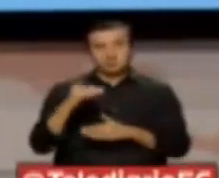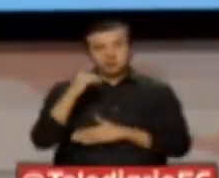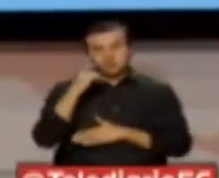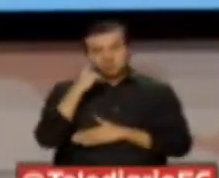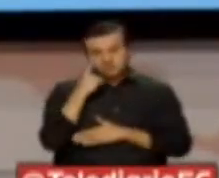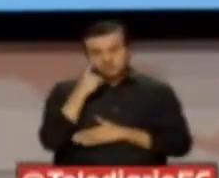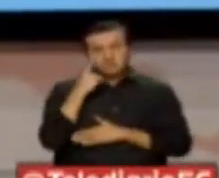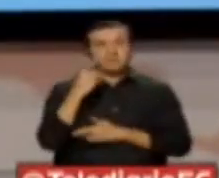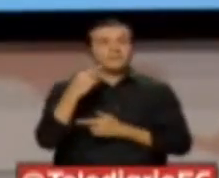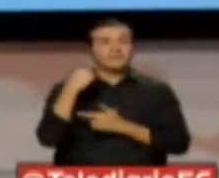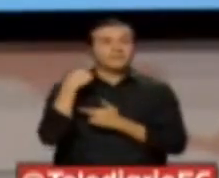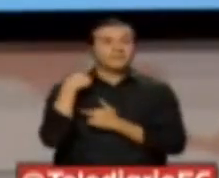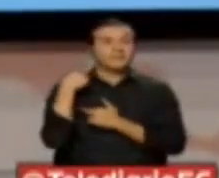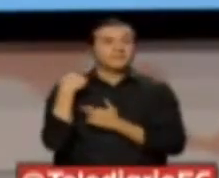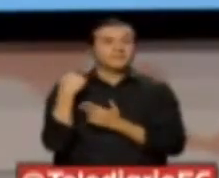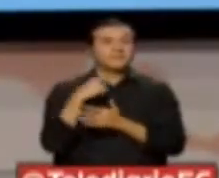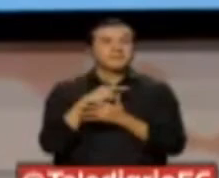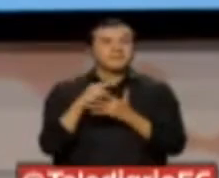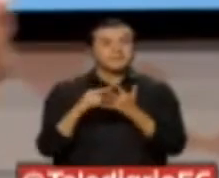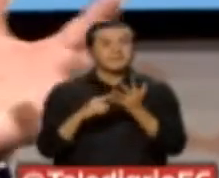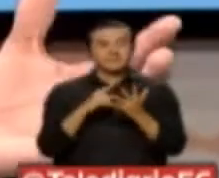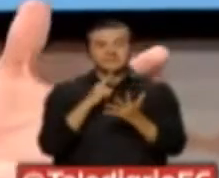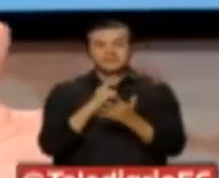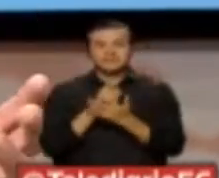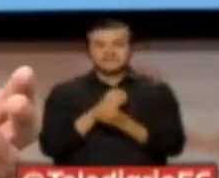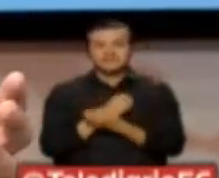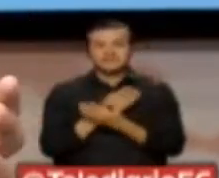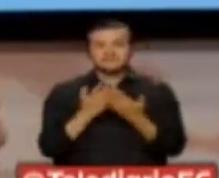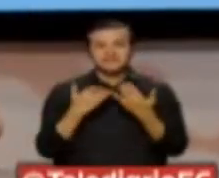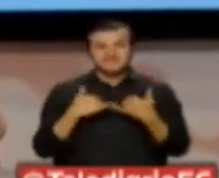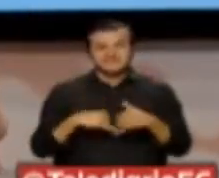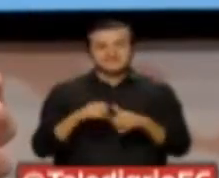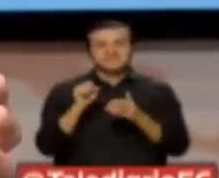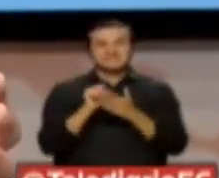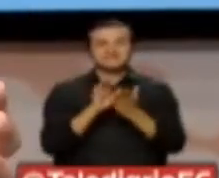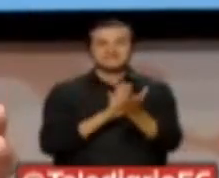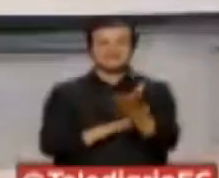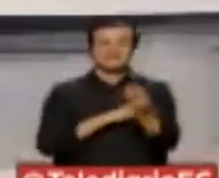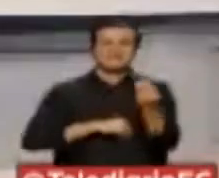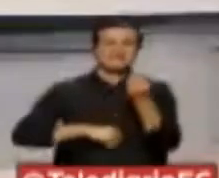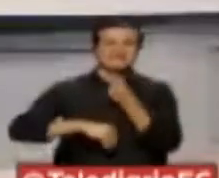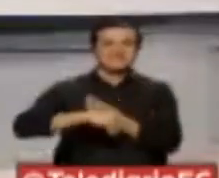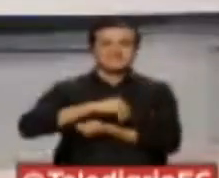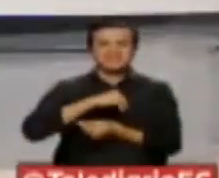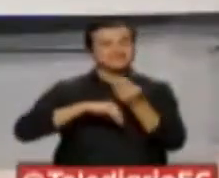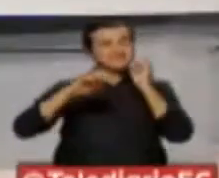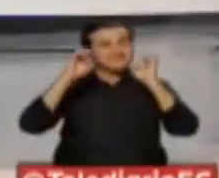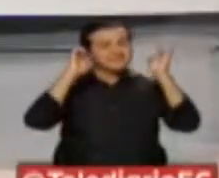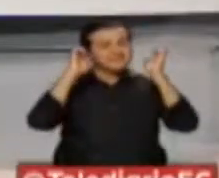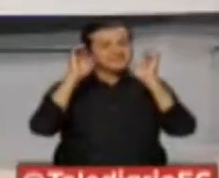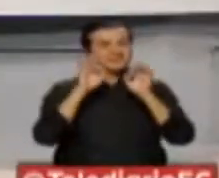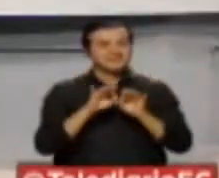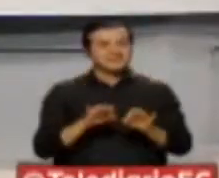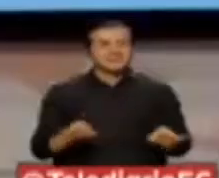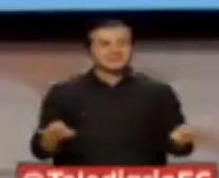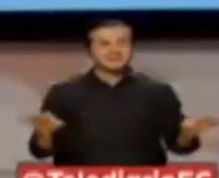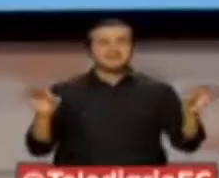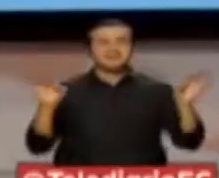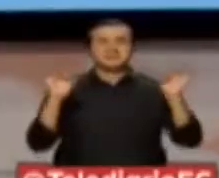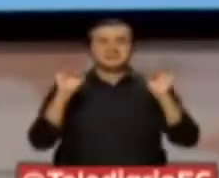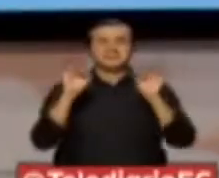las respectivas licitaciones ofertas pública hablamos de proyectos de inversión proyectos de inversión estratégicos muy importantes